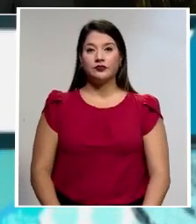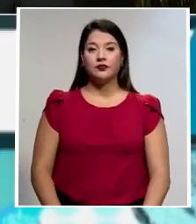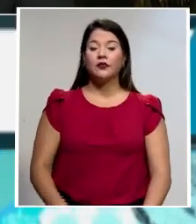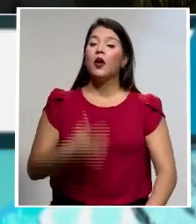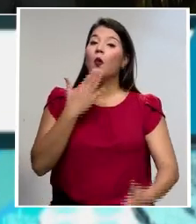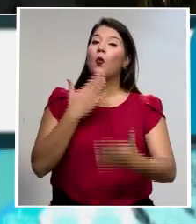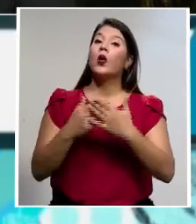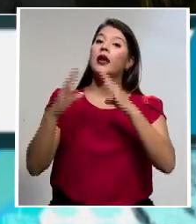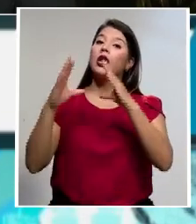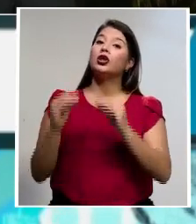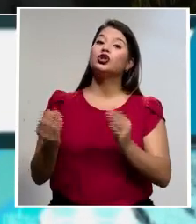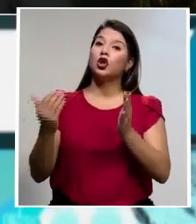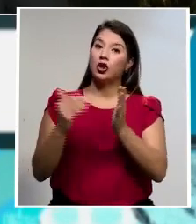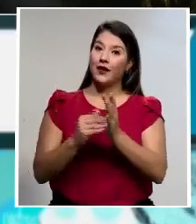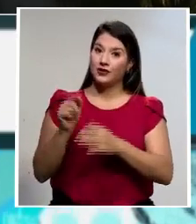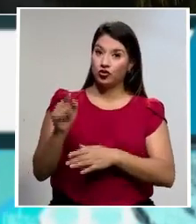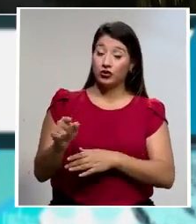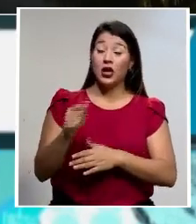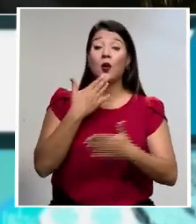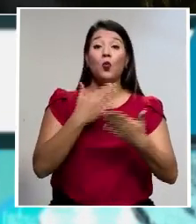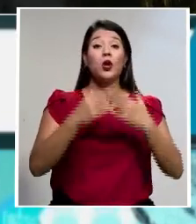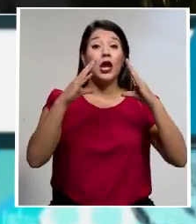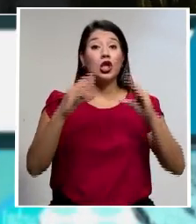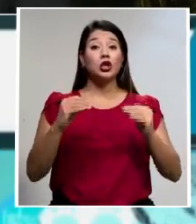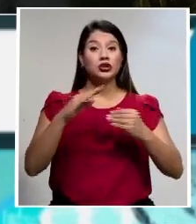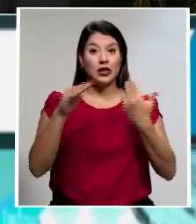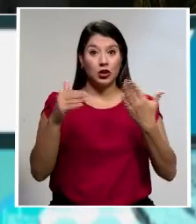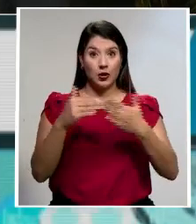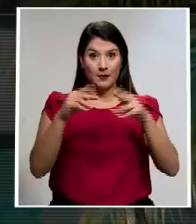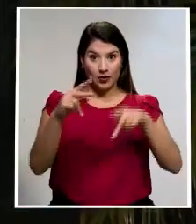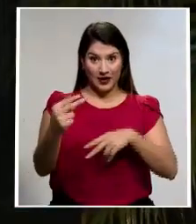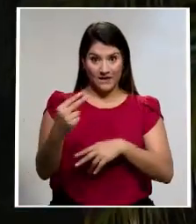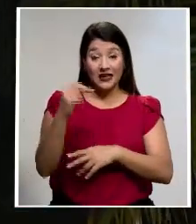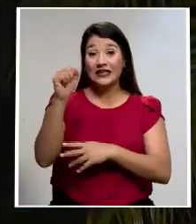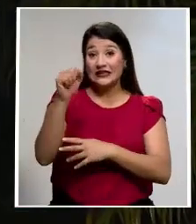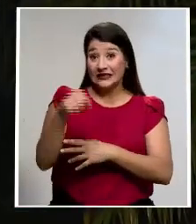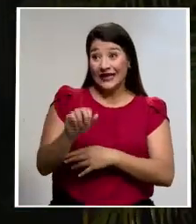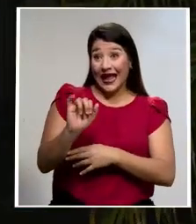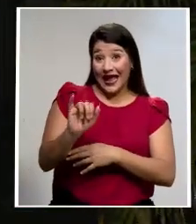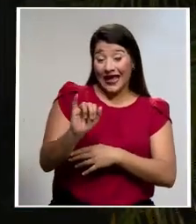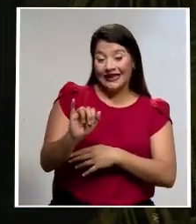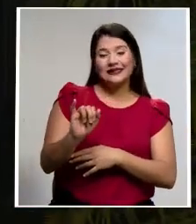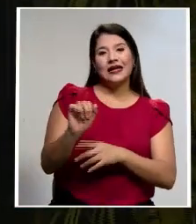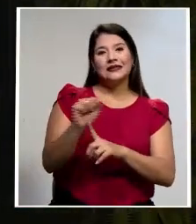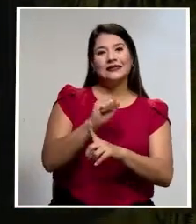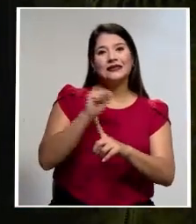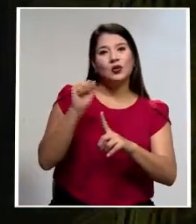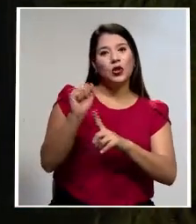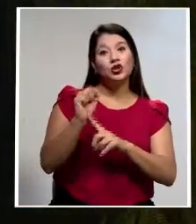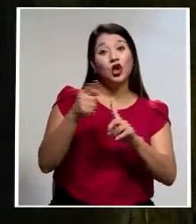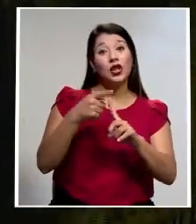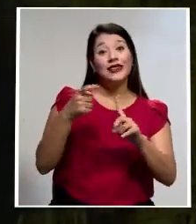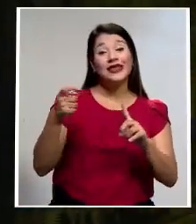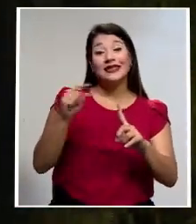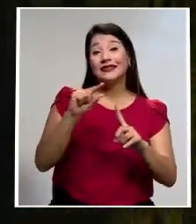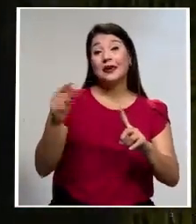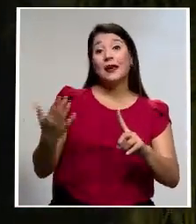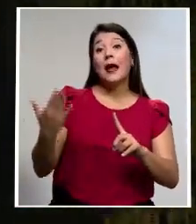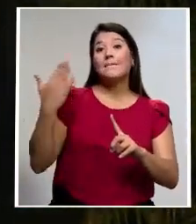Buenas noches nuevamente, don Ernesto, para usted y para los televidentes. Así es, este caso que se realiza desde la semana pasada cuando se trató